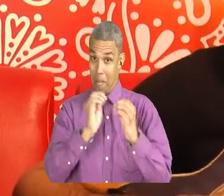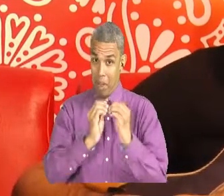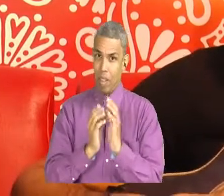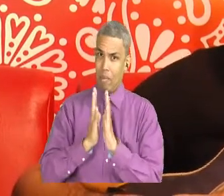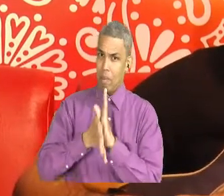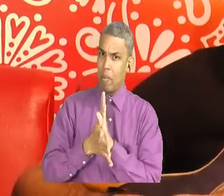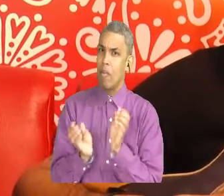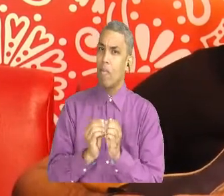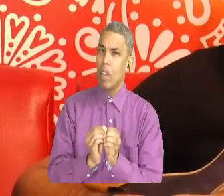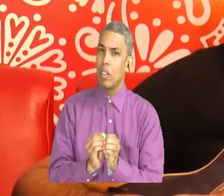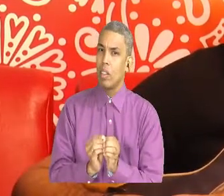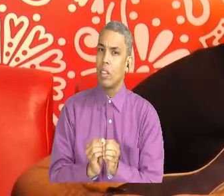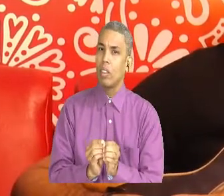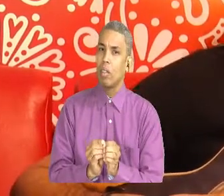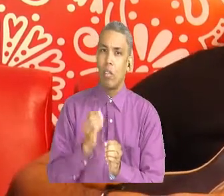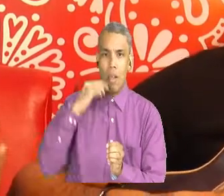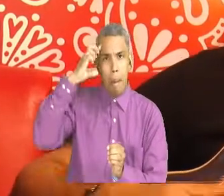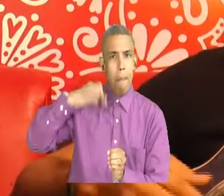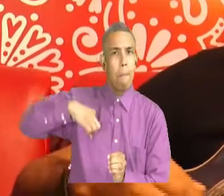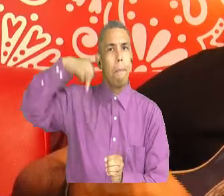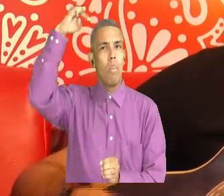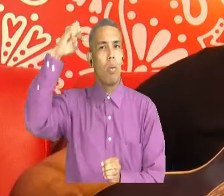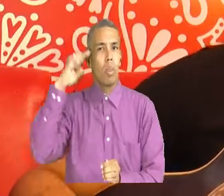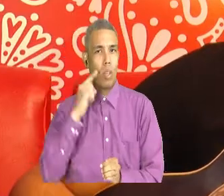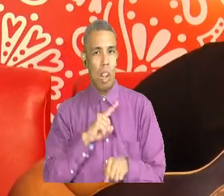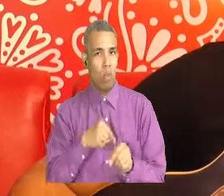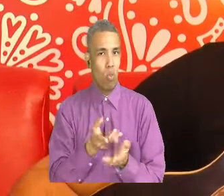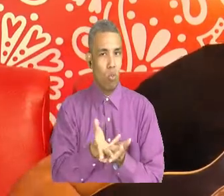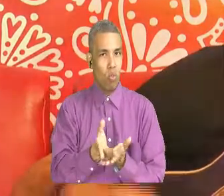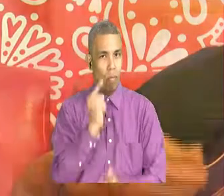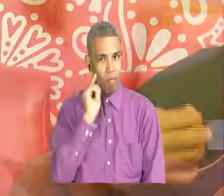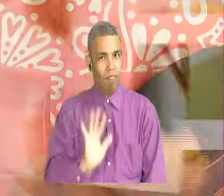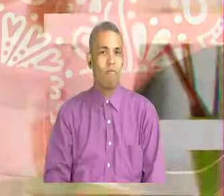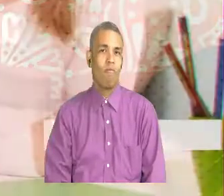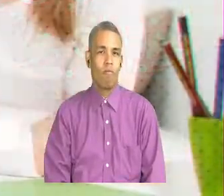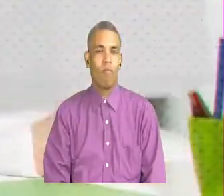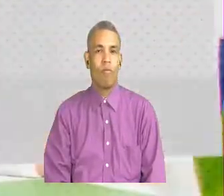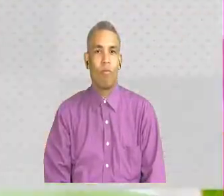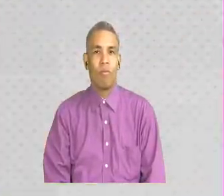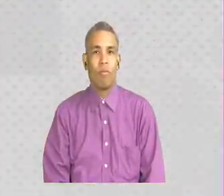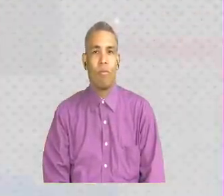sesión para que nuestras expertas les respondan todos los interrogantes que ustedes tienen.